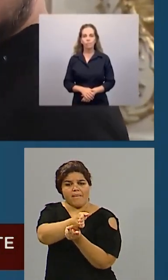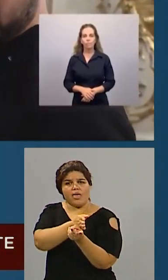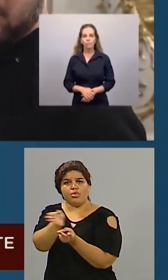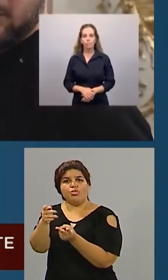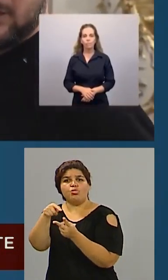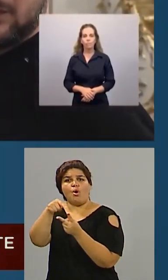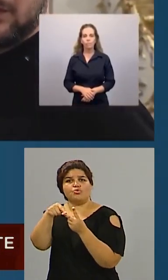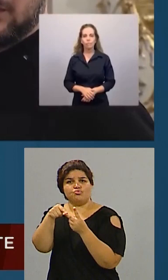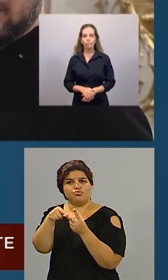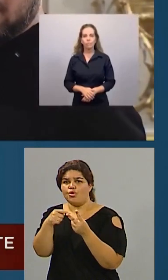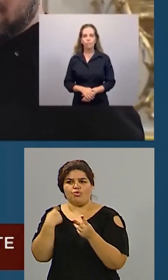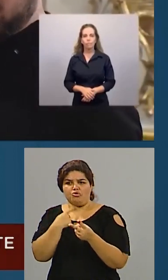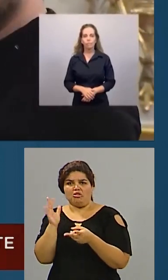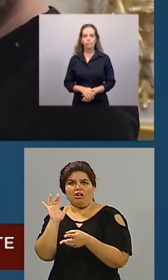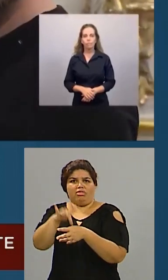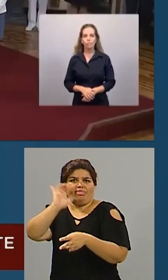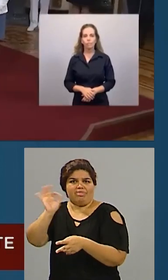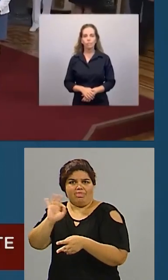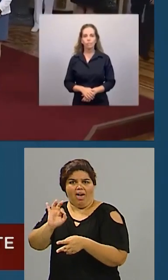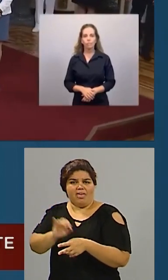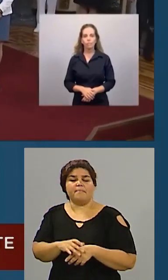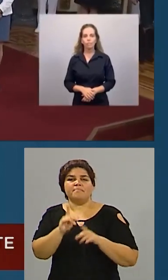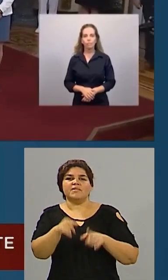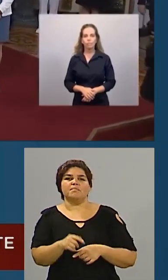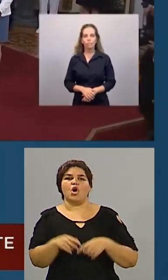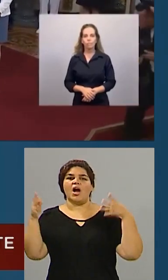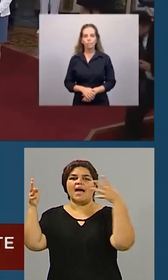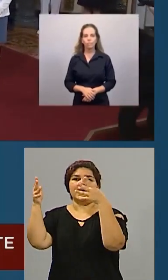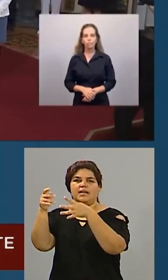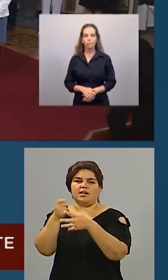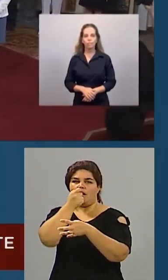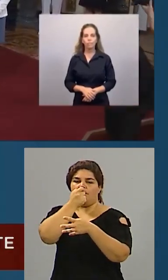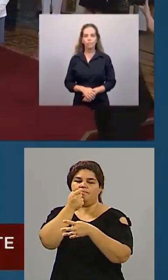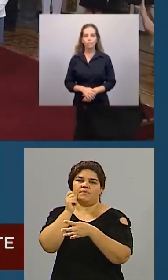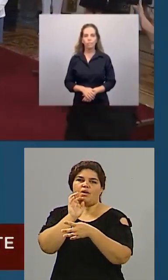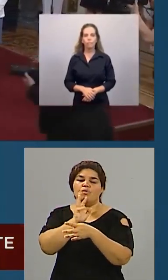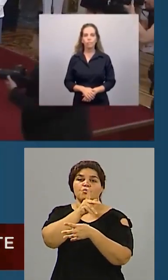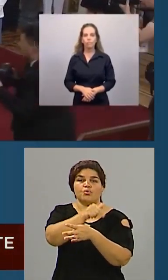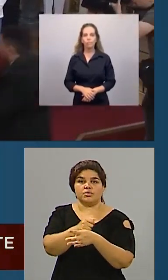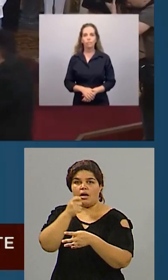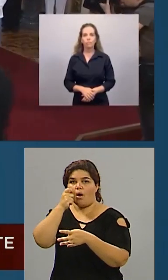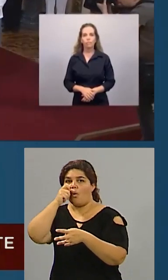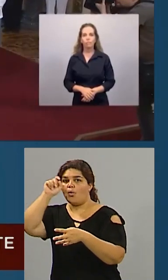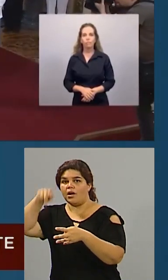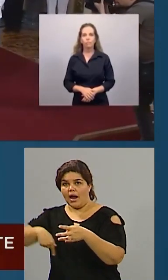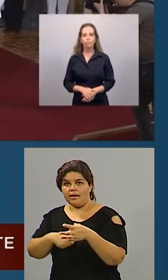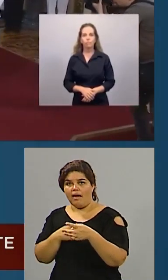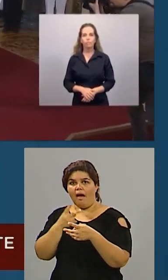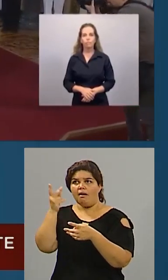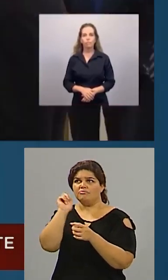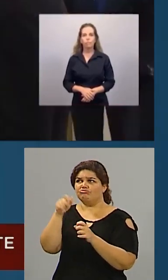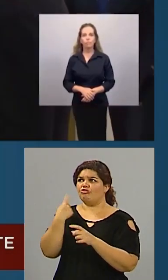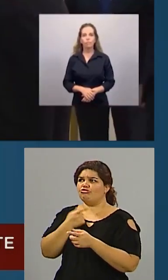ver. Primero, con la guerra de Ucrania y Rusia no tenemos nada que ver, solo tendríamos que estar abogando por la paz y